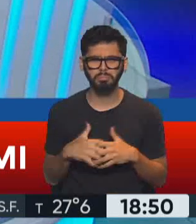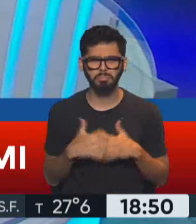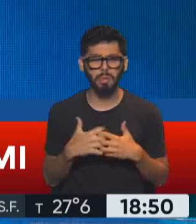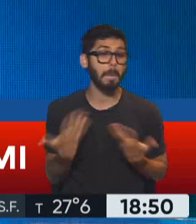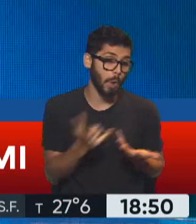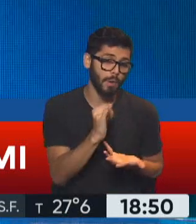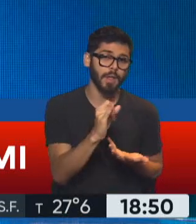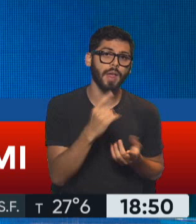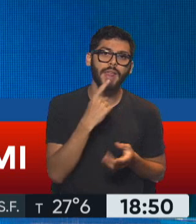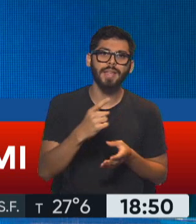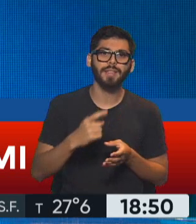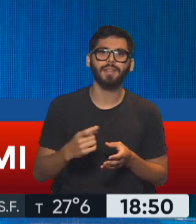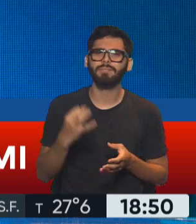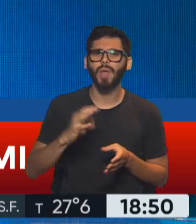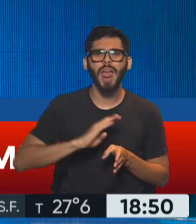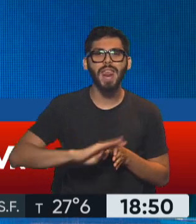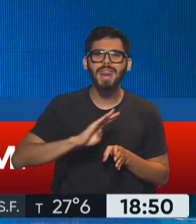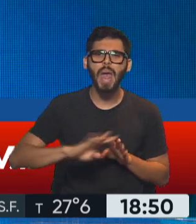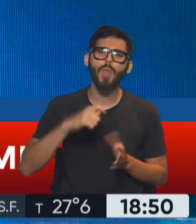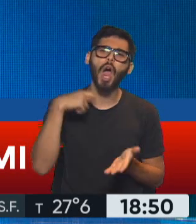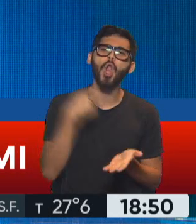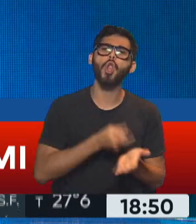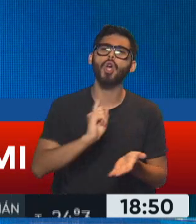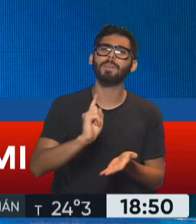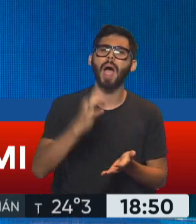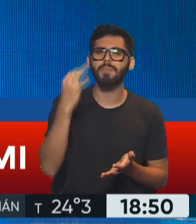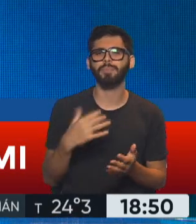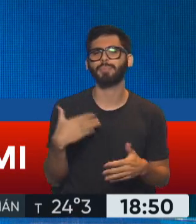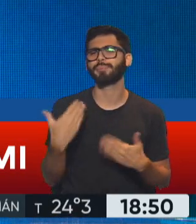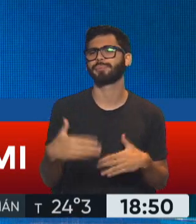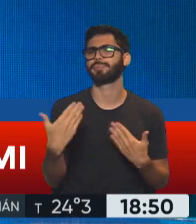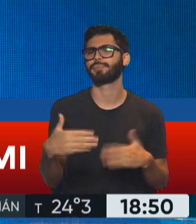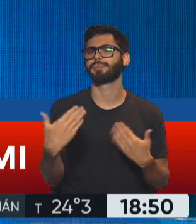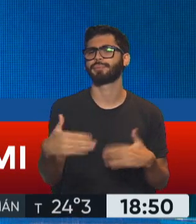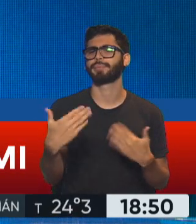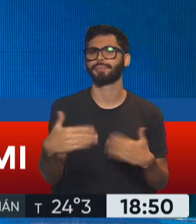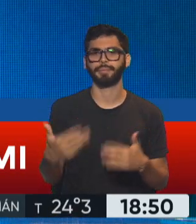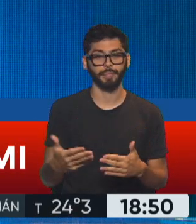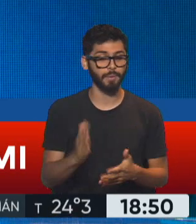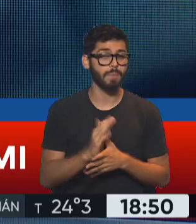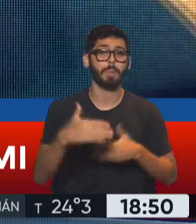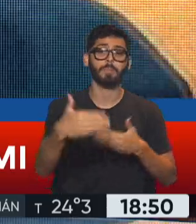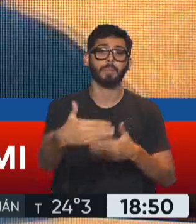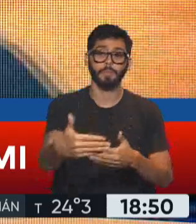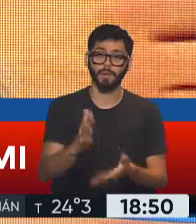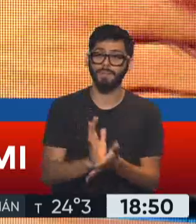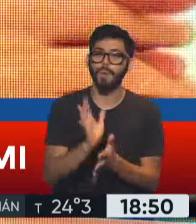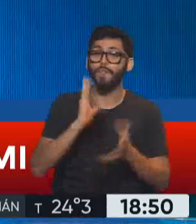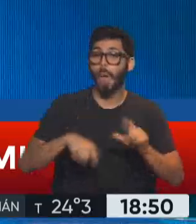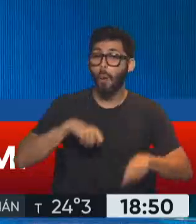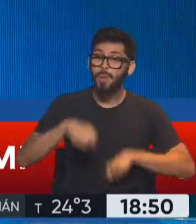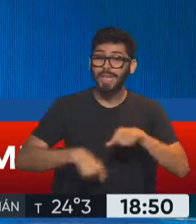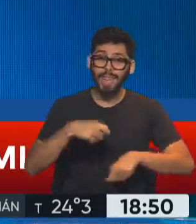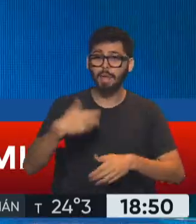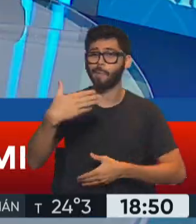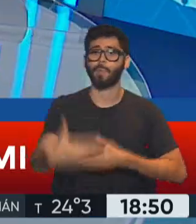traigo. Dijo, las deudas no se pagan, se rolean. Que rolear es, digamos, postergar y volver a renegociar. Casi que se bicicletea, digamos. Claro,